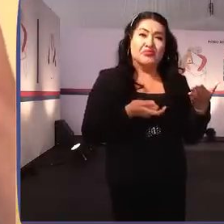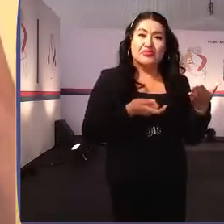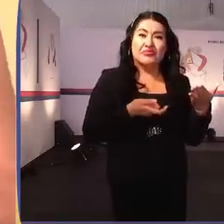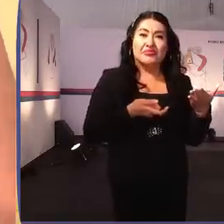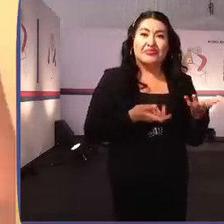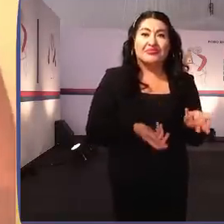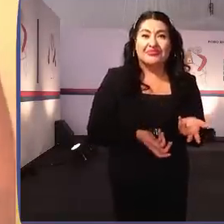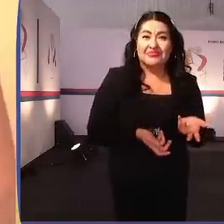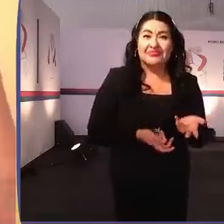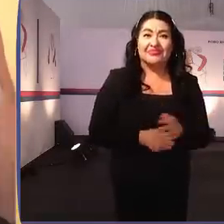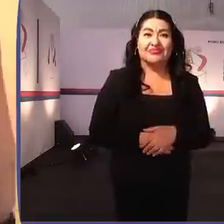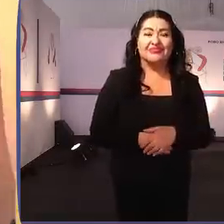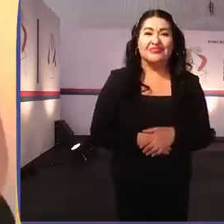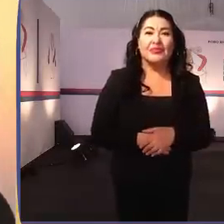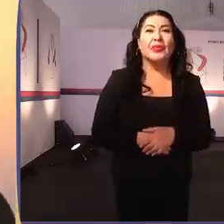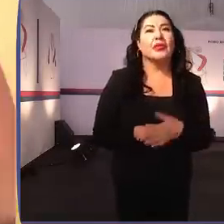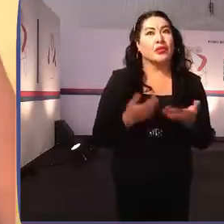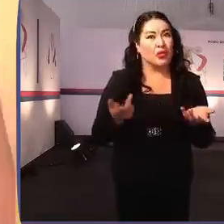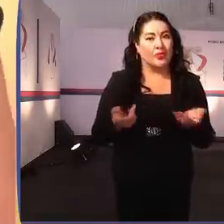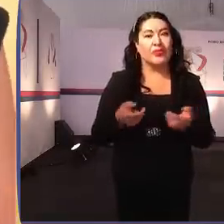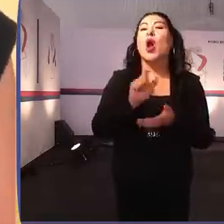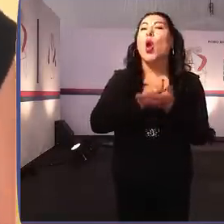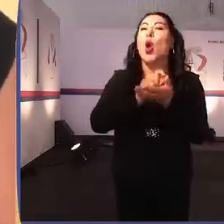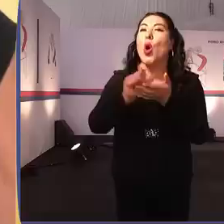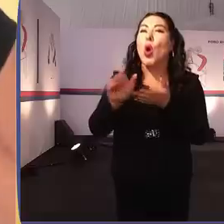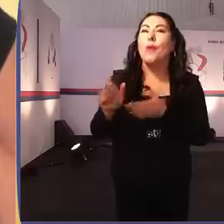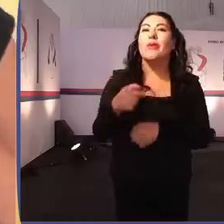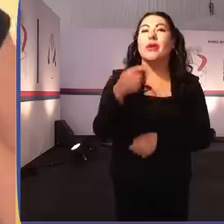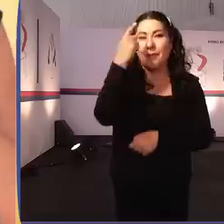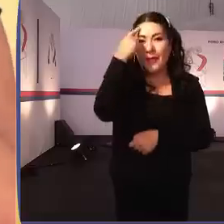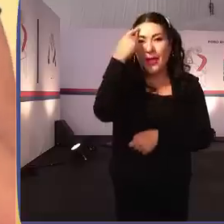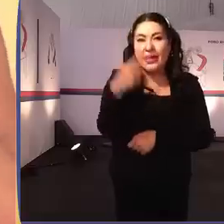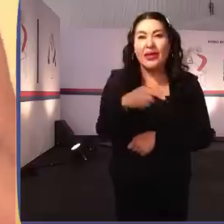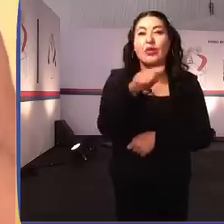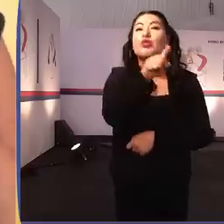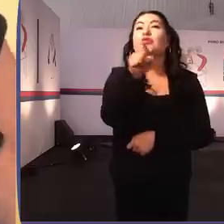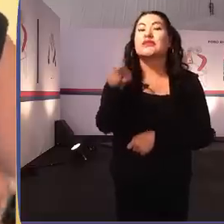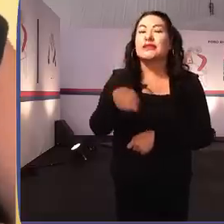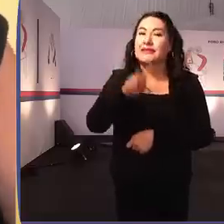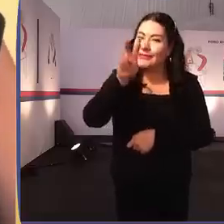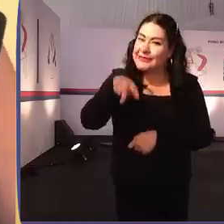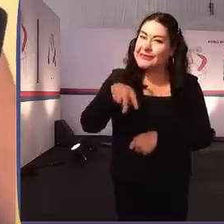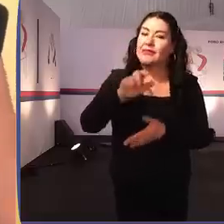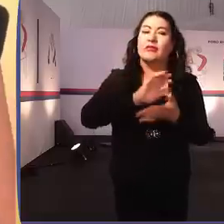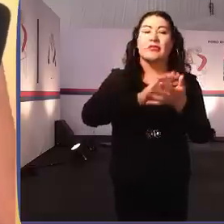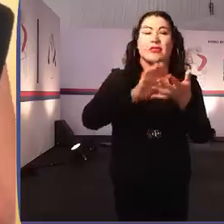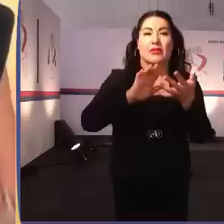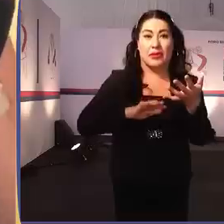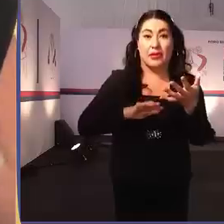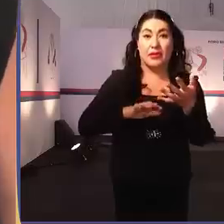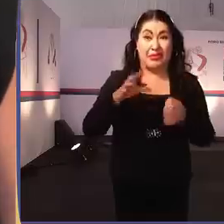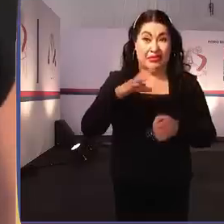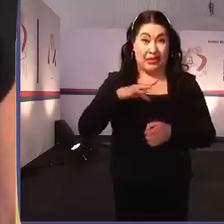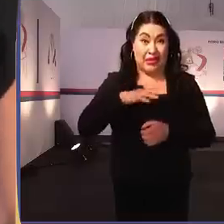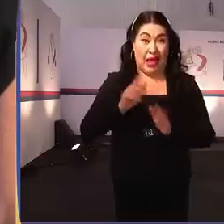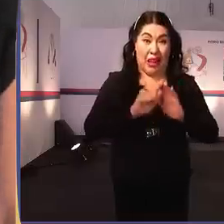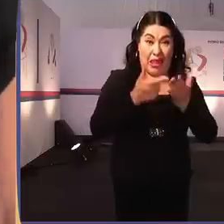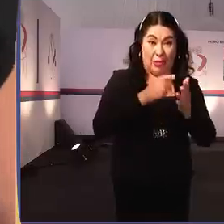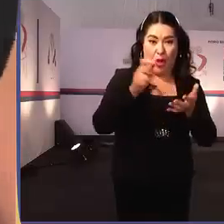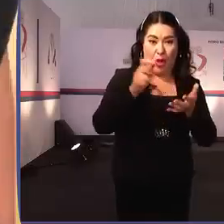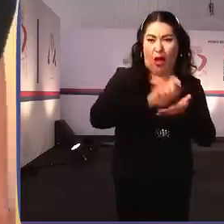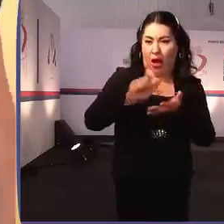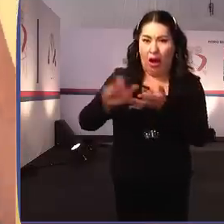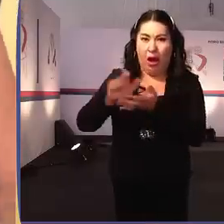Todavía no lo leo. Compren lo que van a leer. No se trata de acumular libros. Fíjense, se